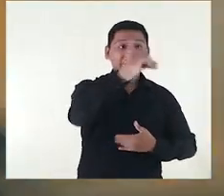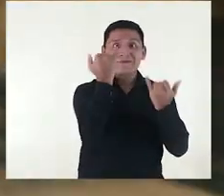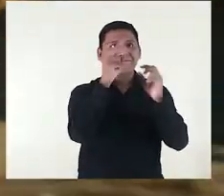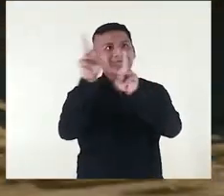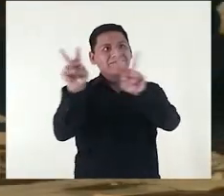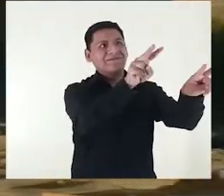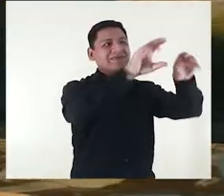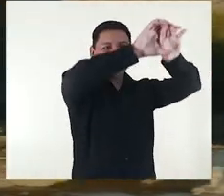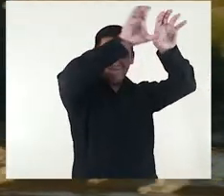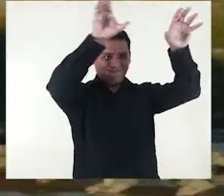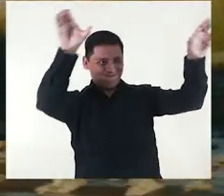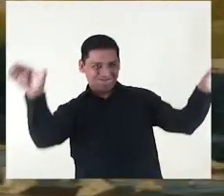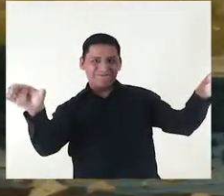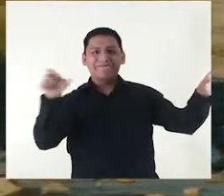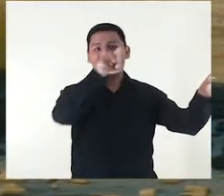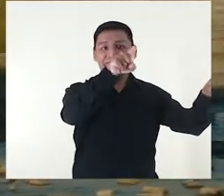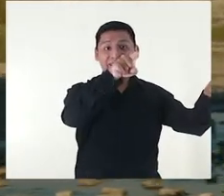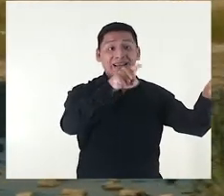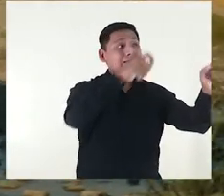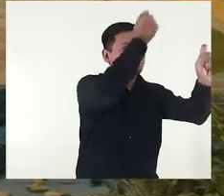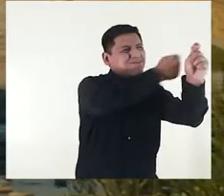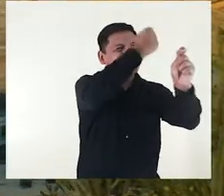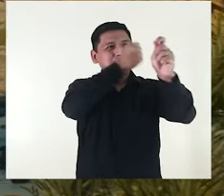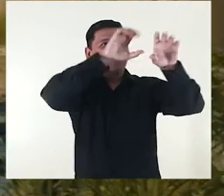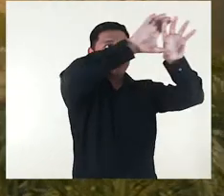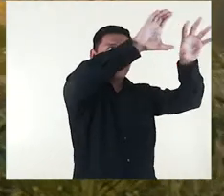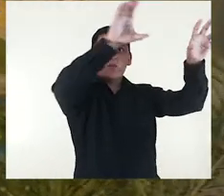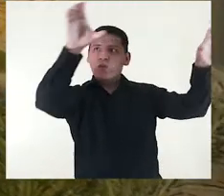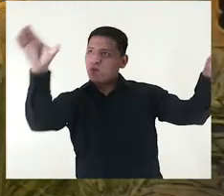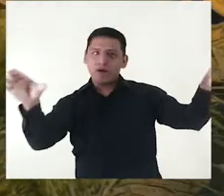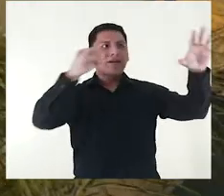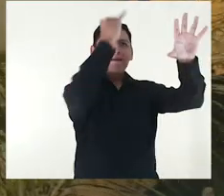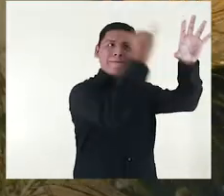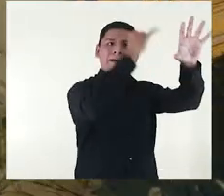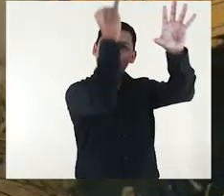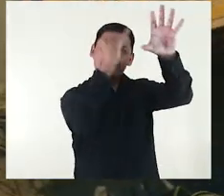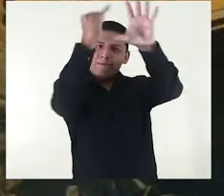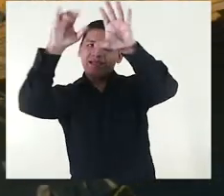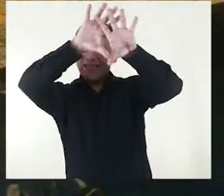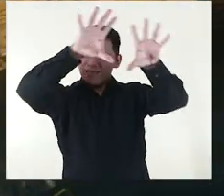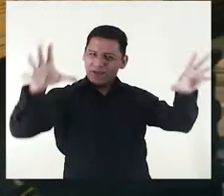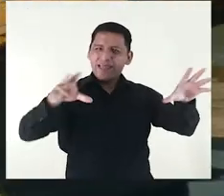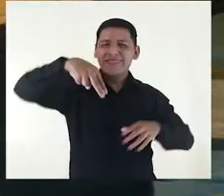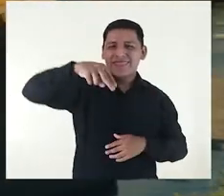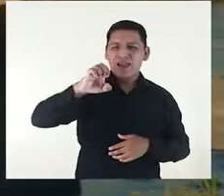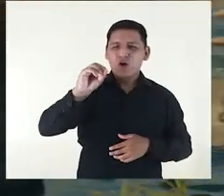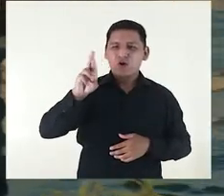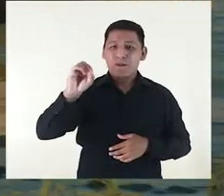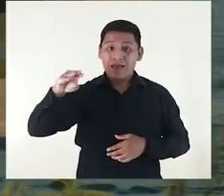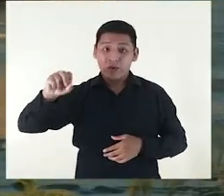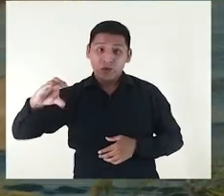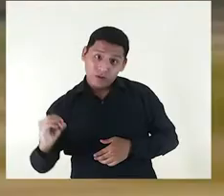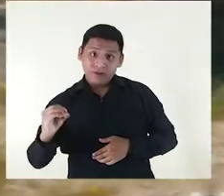Francia, como puede verse en los arcos del puente. Su estructura con arcos abovedados contiene unas volutas con grecas